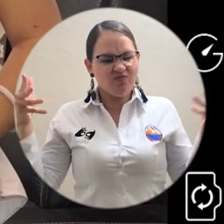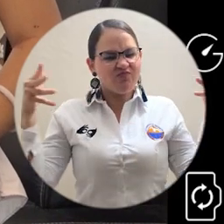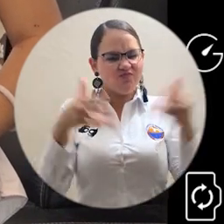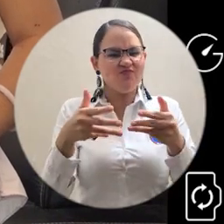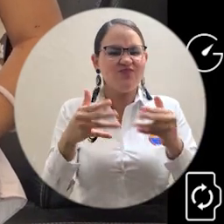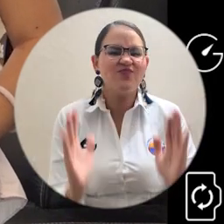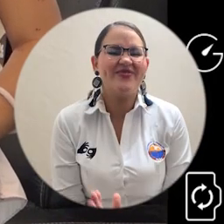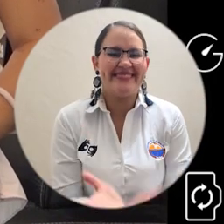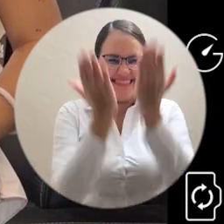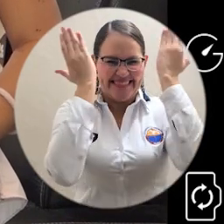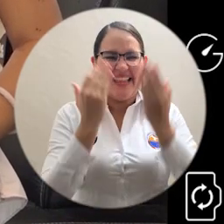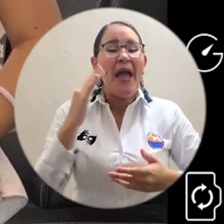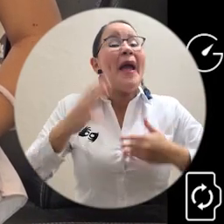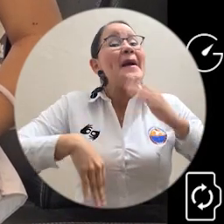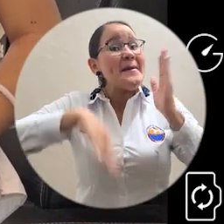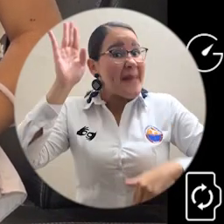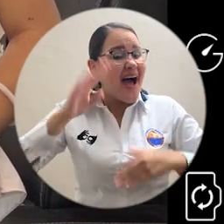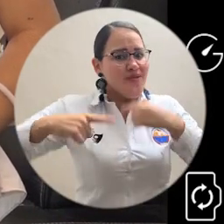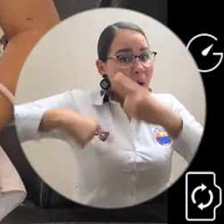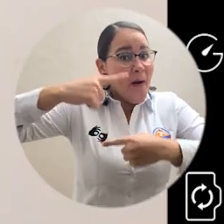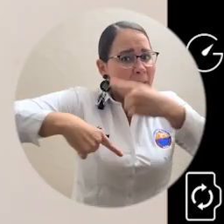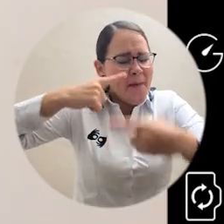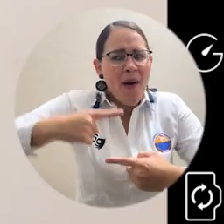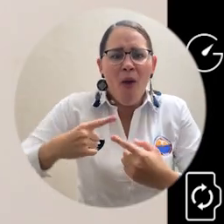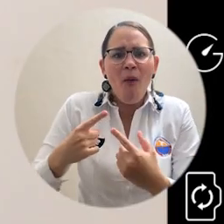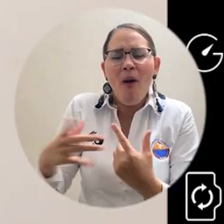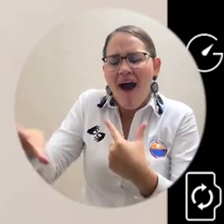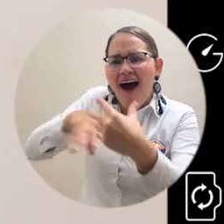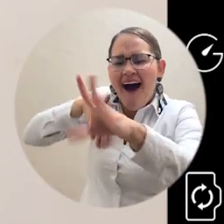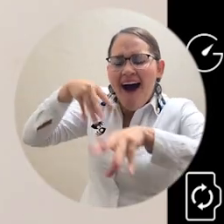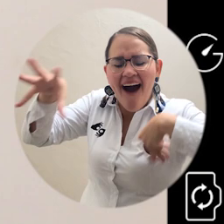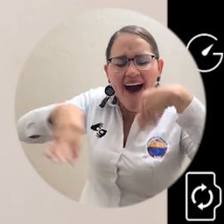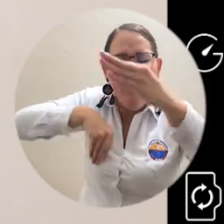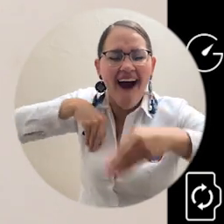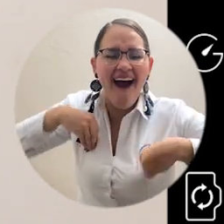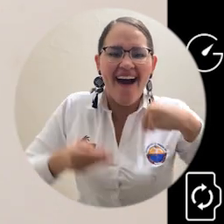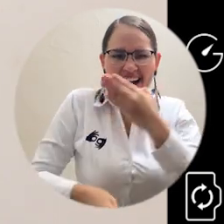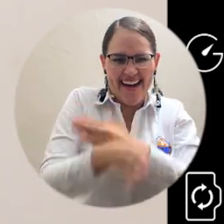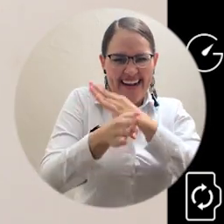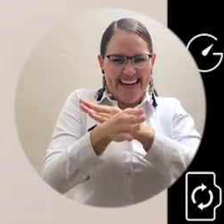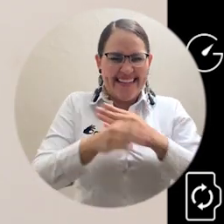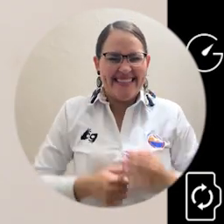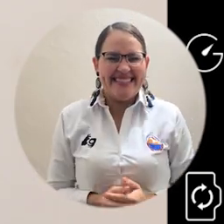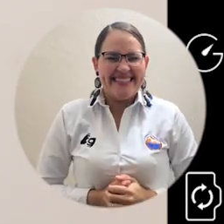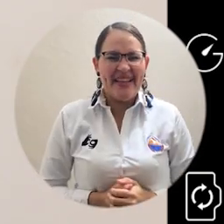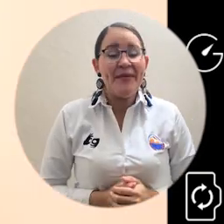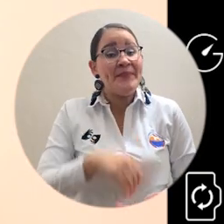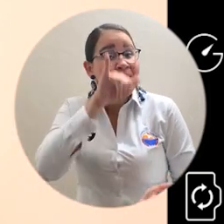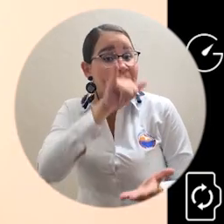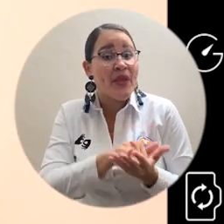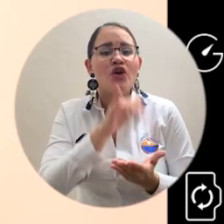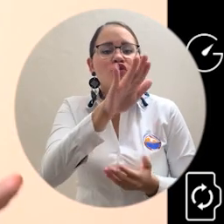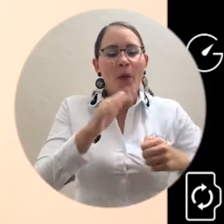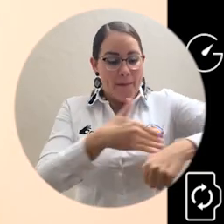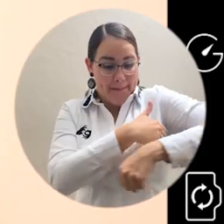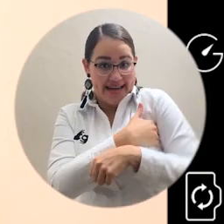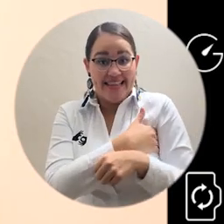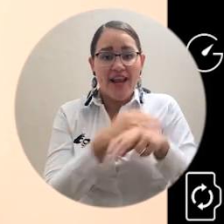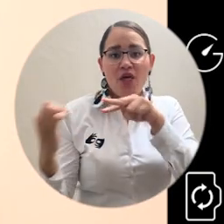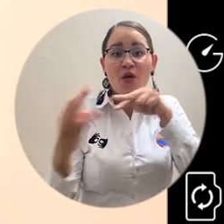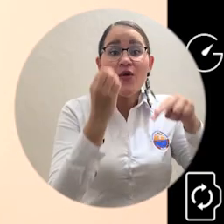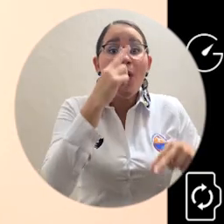y raíces y a través del cual las nuevas generaciones puedan inspirarse y seguir construyendo comunidad. Es así que luego